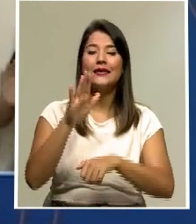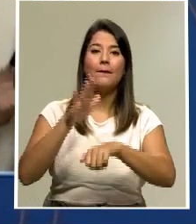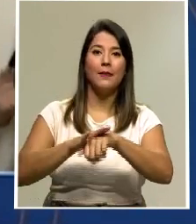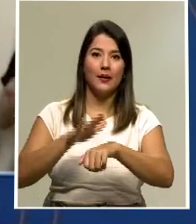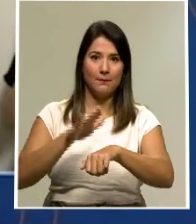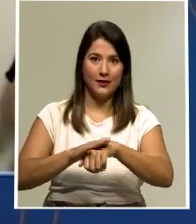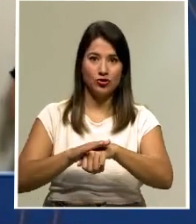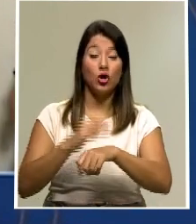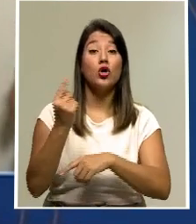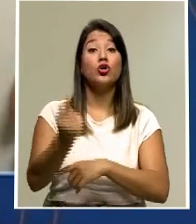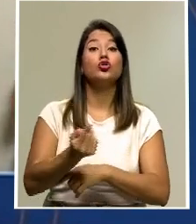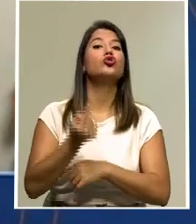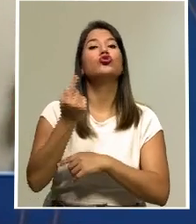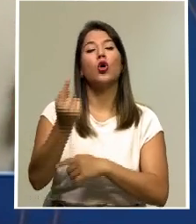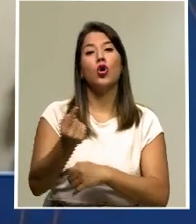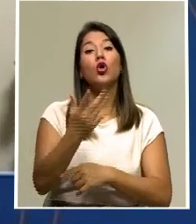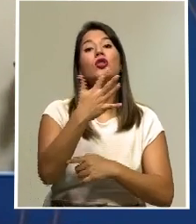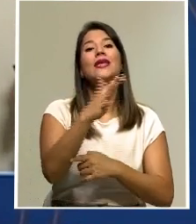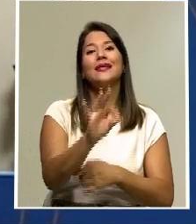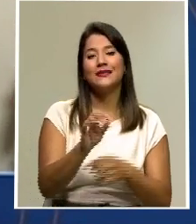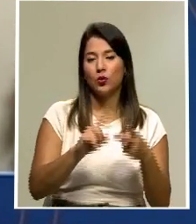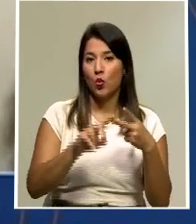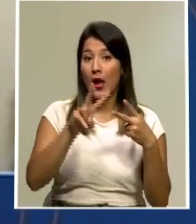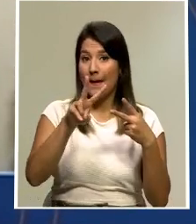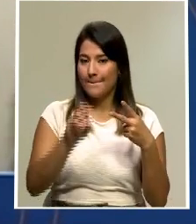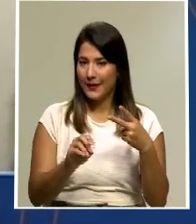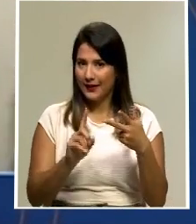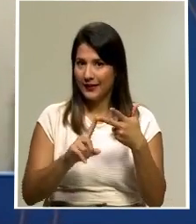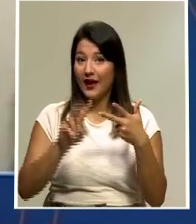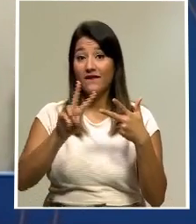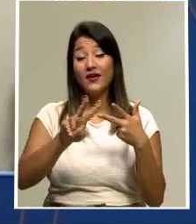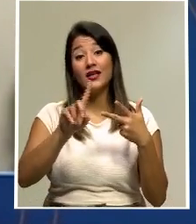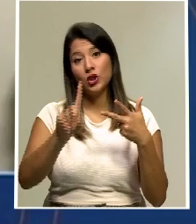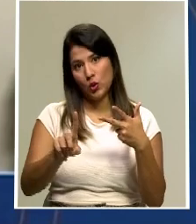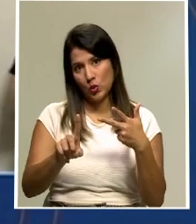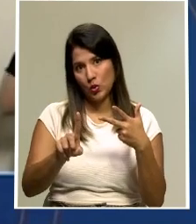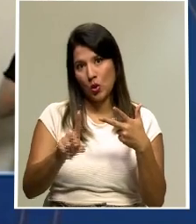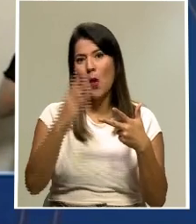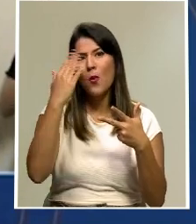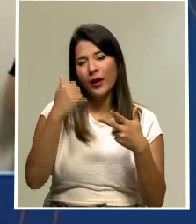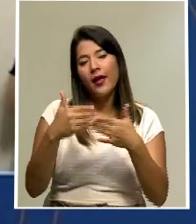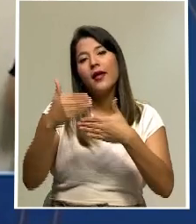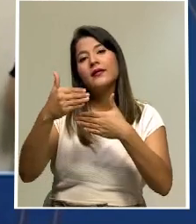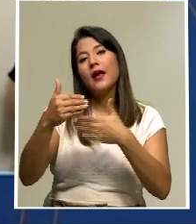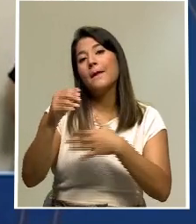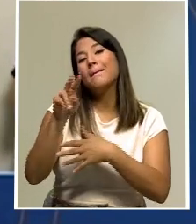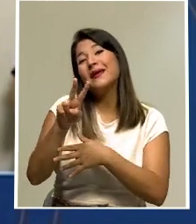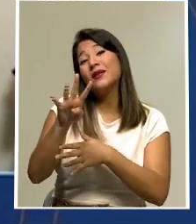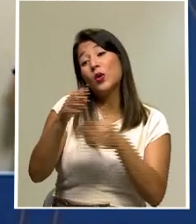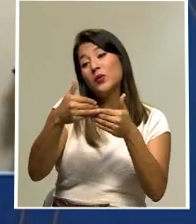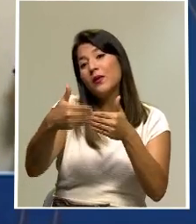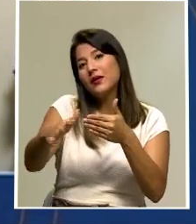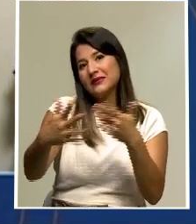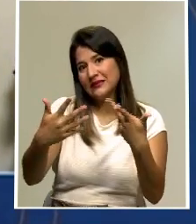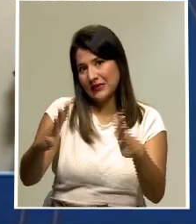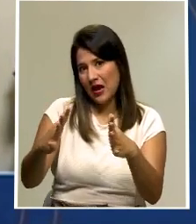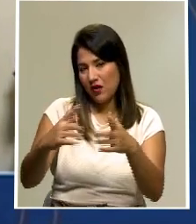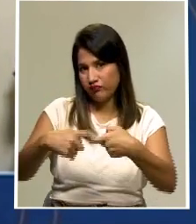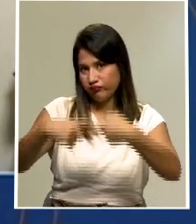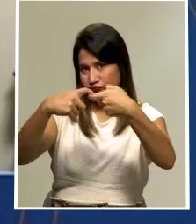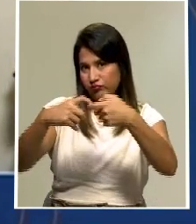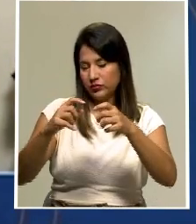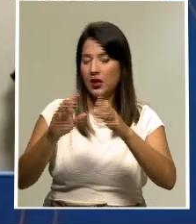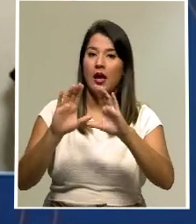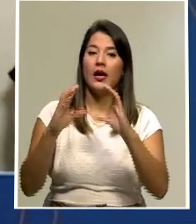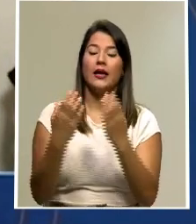aplicará únicamente por los días 19, 20 y 21 y, como mencioné, de acuerdo a la distribución de